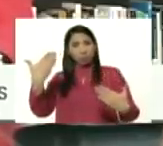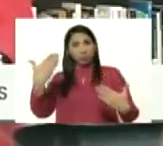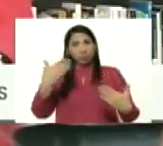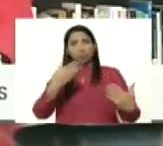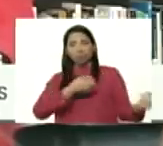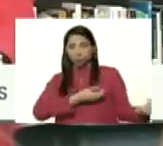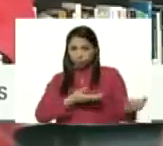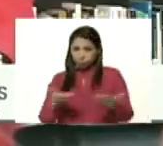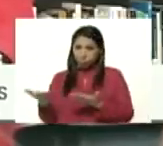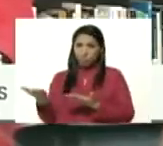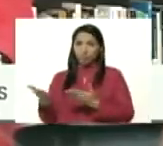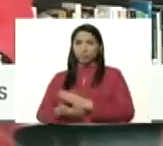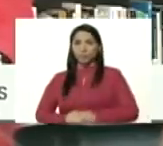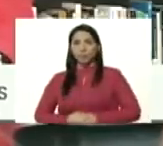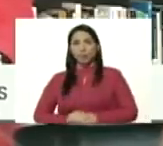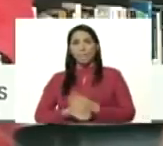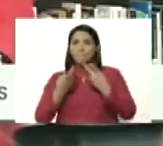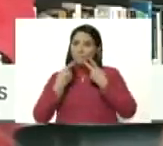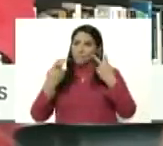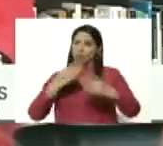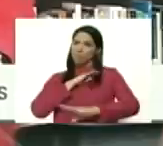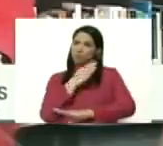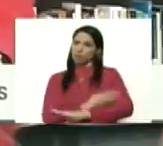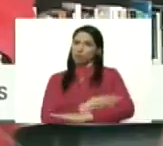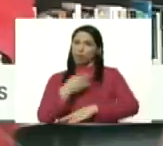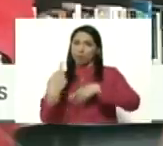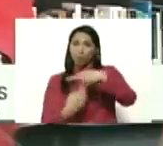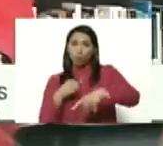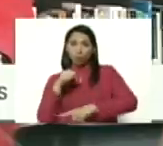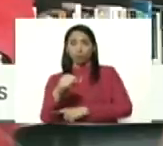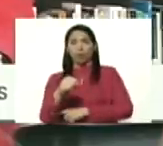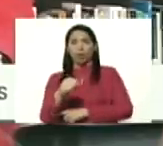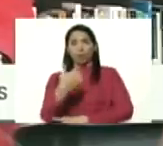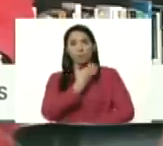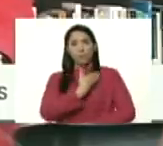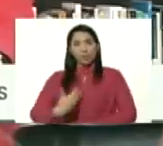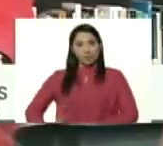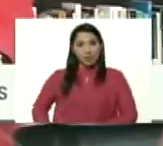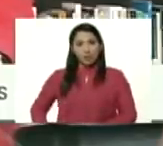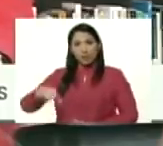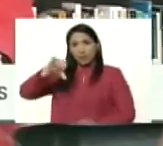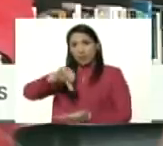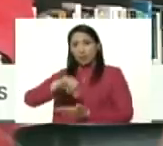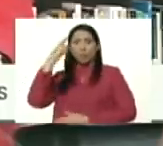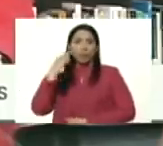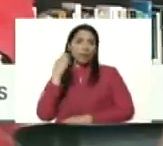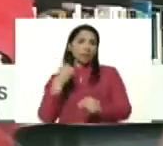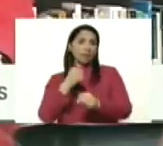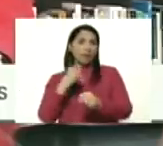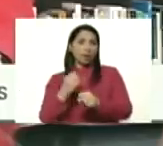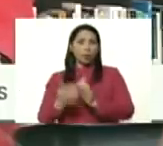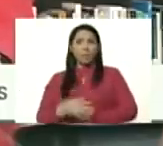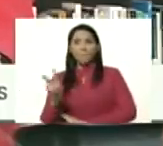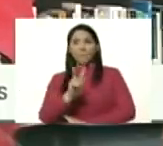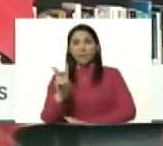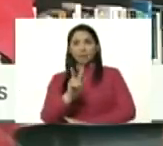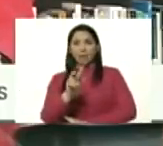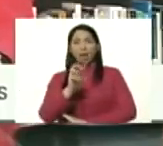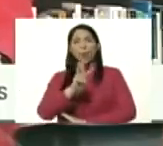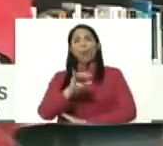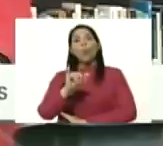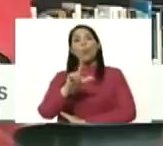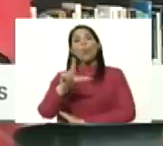el mensaje firme, revolucionario, del presidente de la Central Bolivariana de Trabajadores de Venezuela, Will